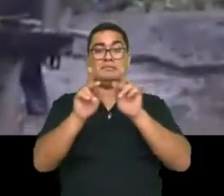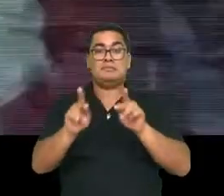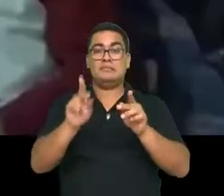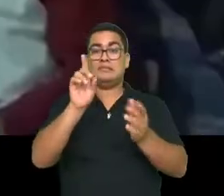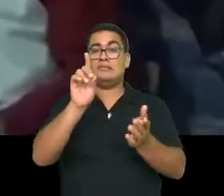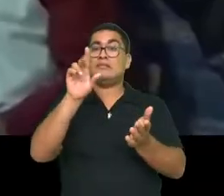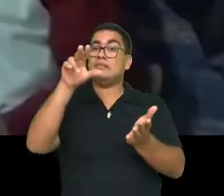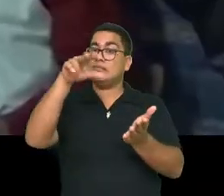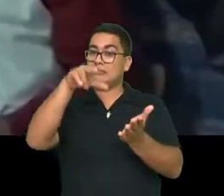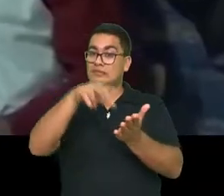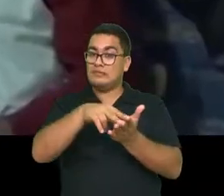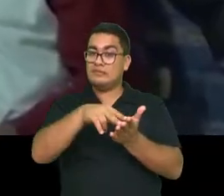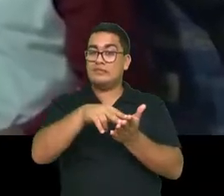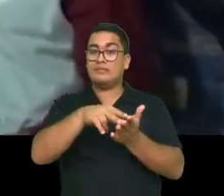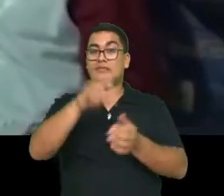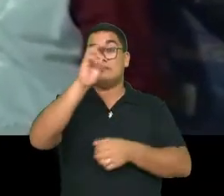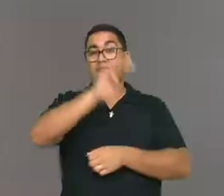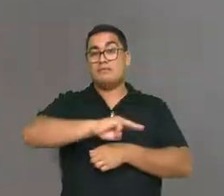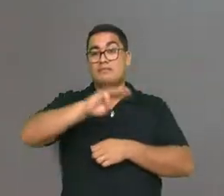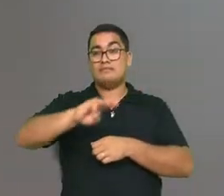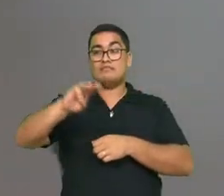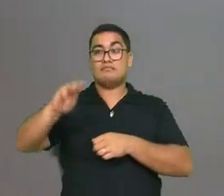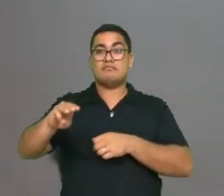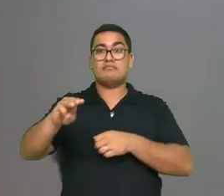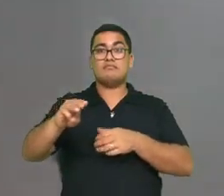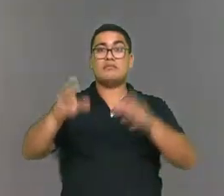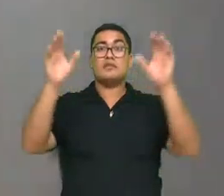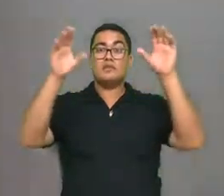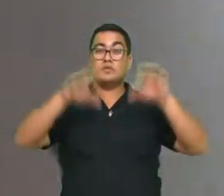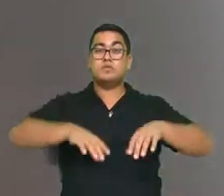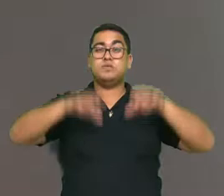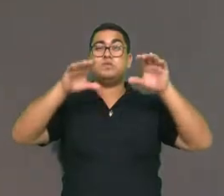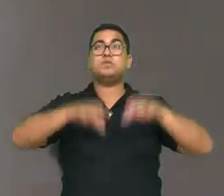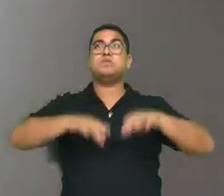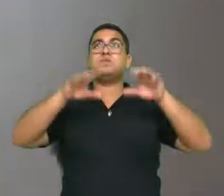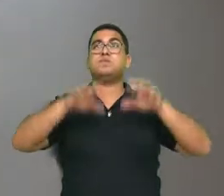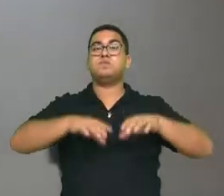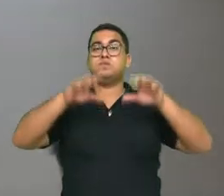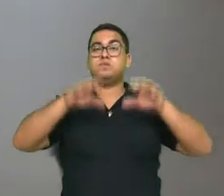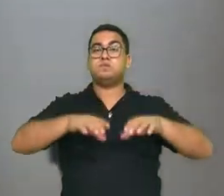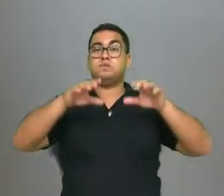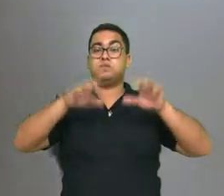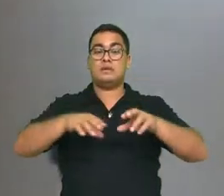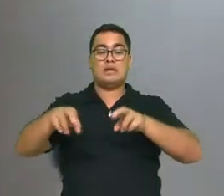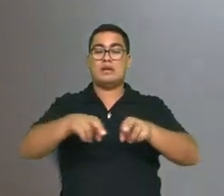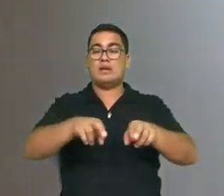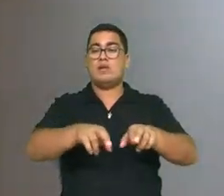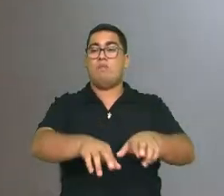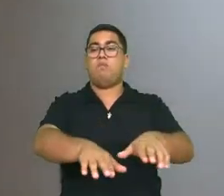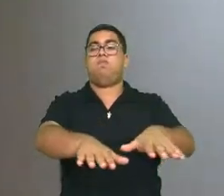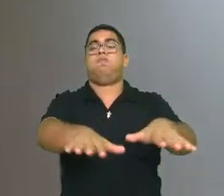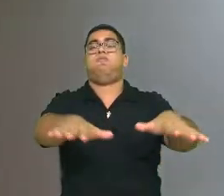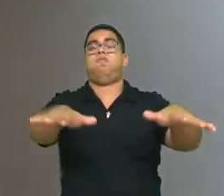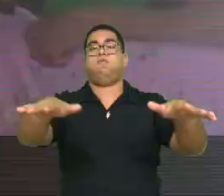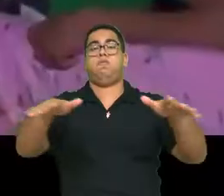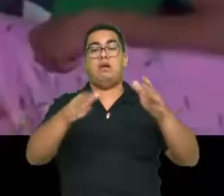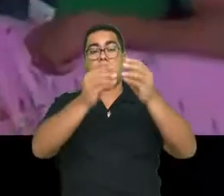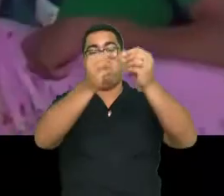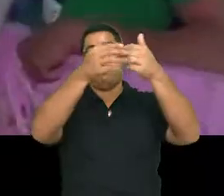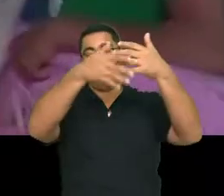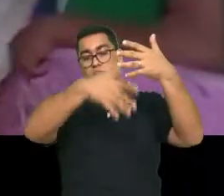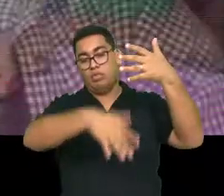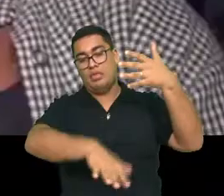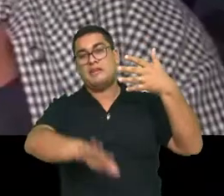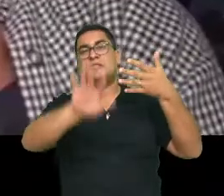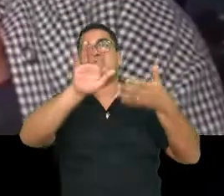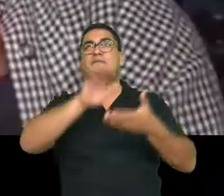La Dalia en el departamento de Matagalpa, donde las intensas lluvias han ocasionado desbordes de ríos y deslaves de tierra.